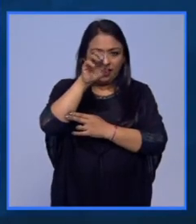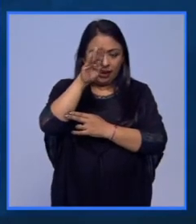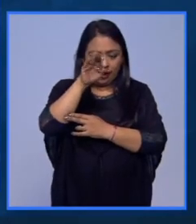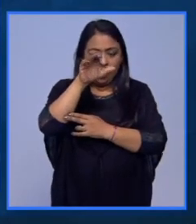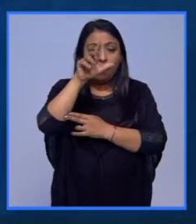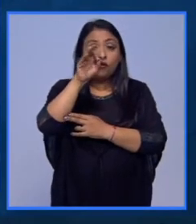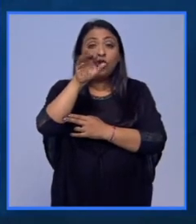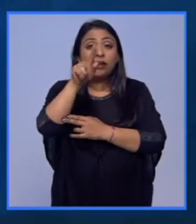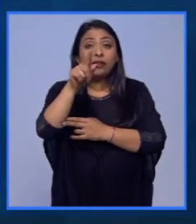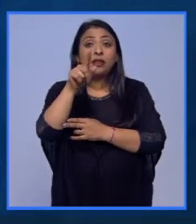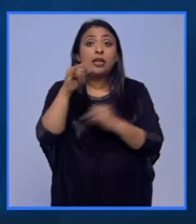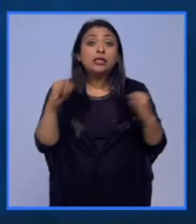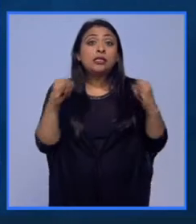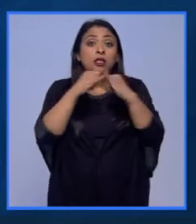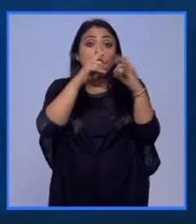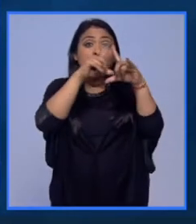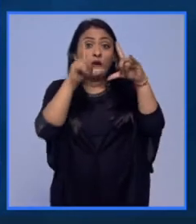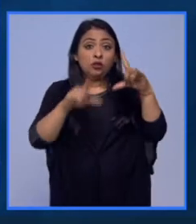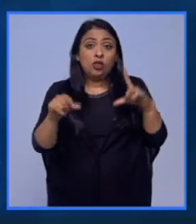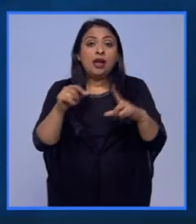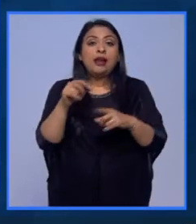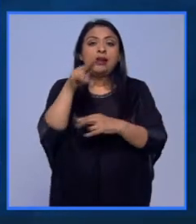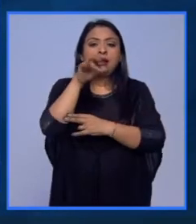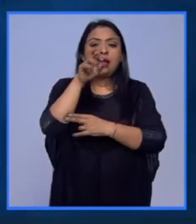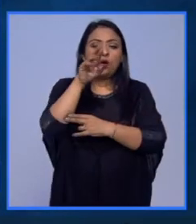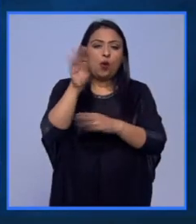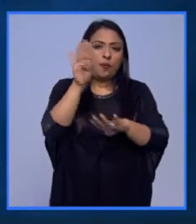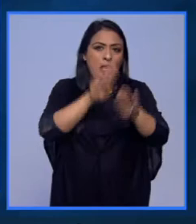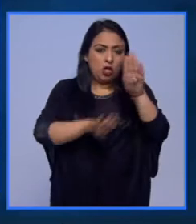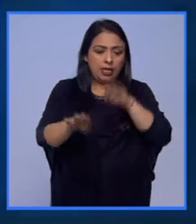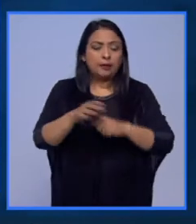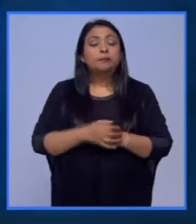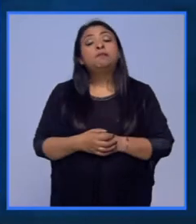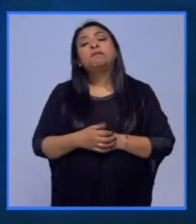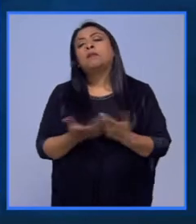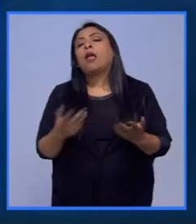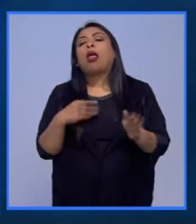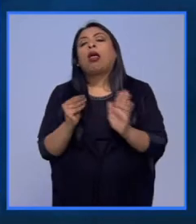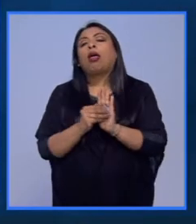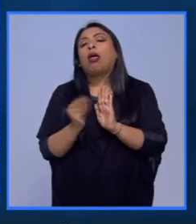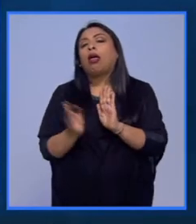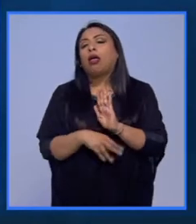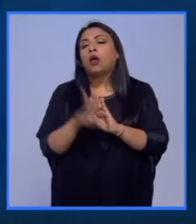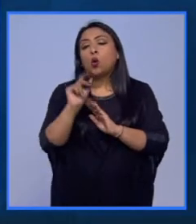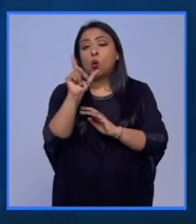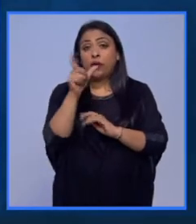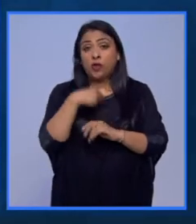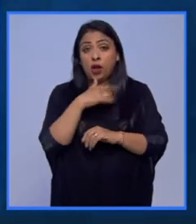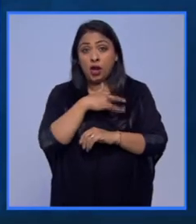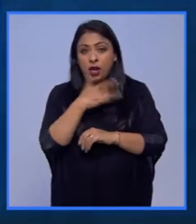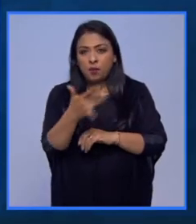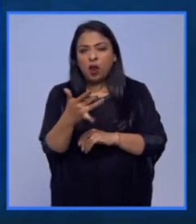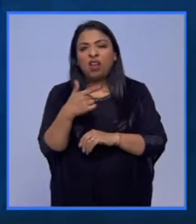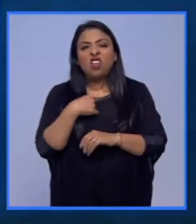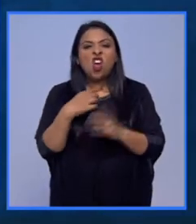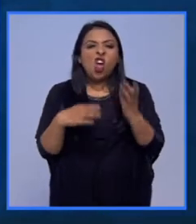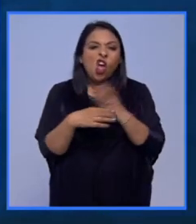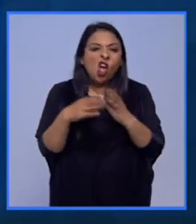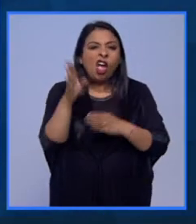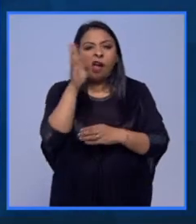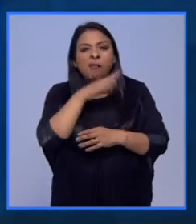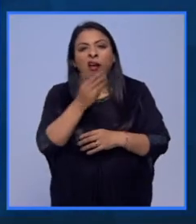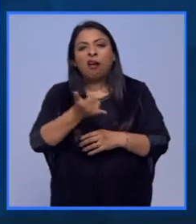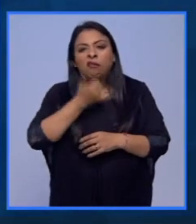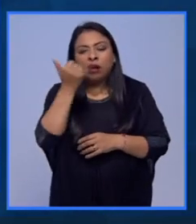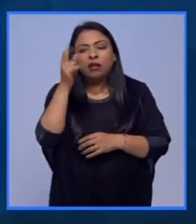Instituto Nacional de Neurobiología Ramón de la Fuente. Bueno, no usen de pretexto esto cuando estén enamorados para cometer tarugadas, porque si en